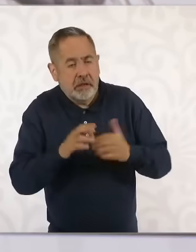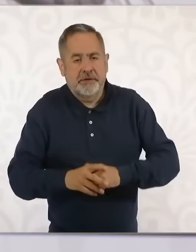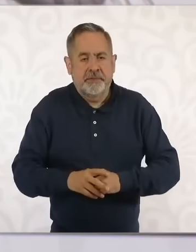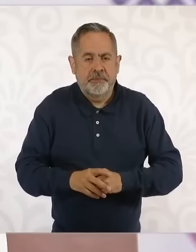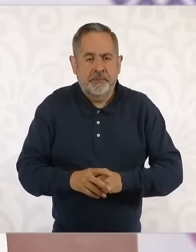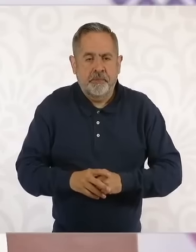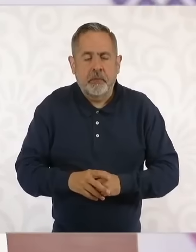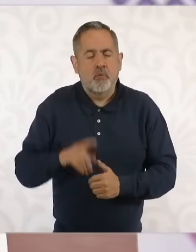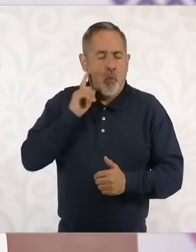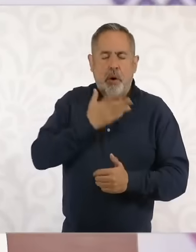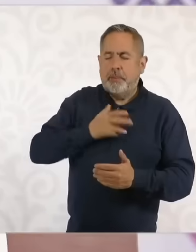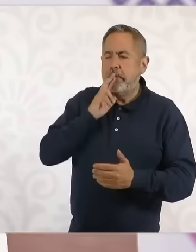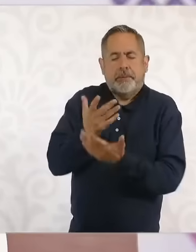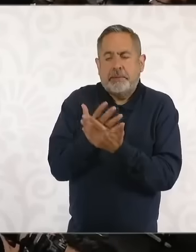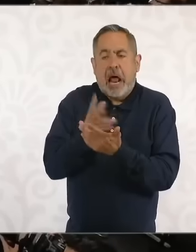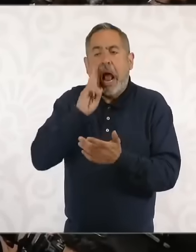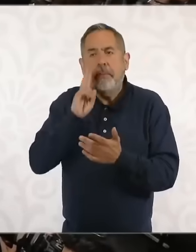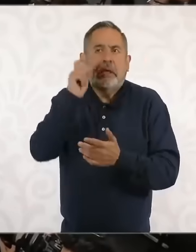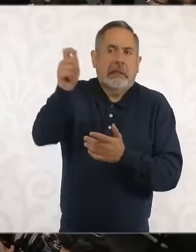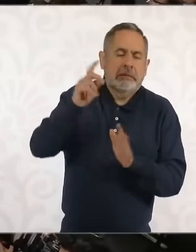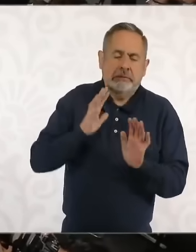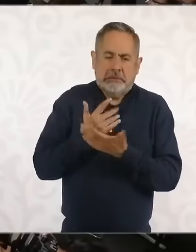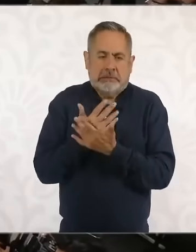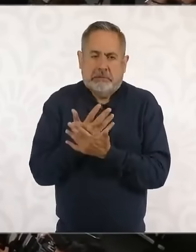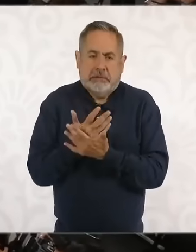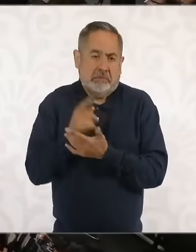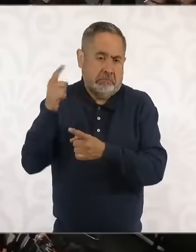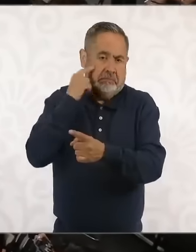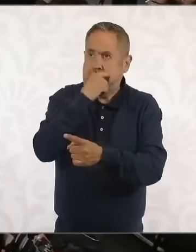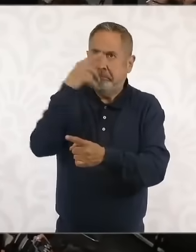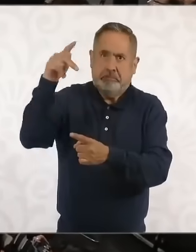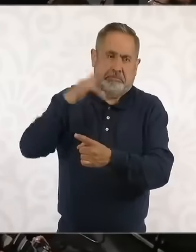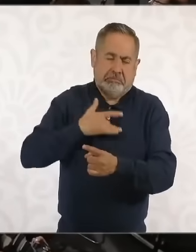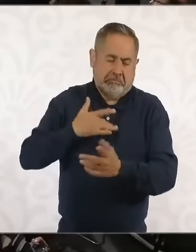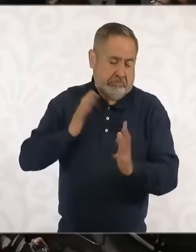¿no? Okay. Muchas gracias, Presidenta. Sí. Nancy.